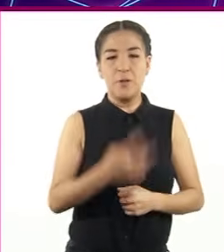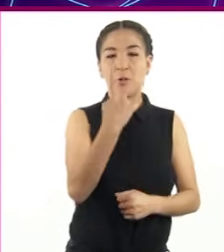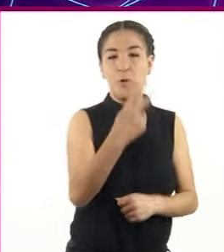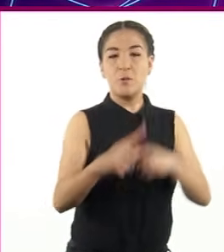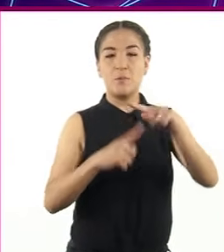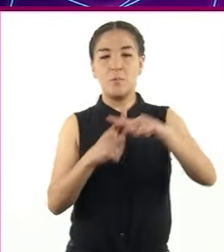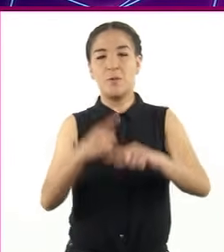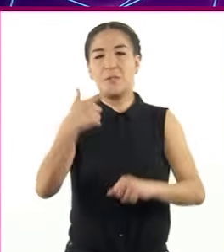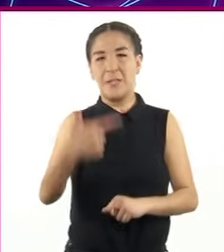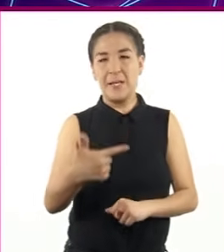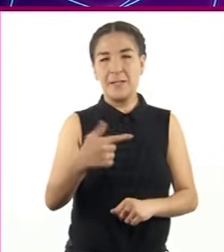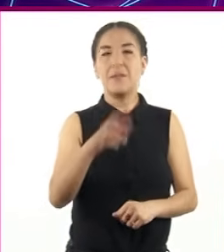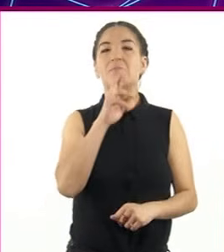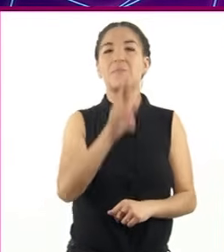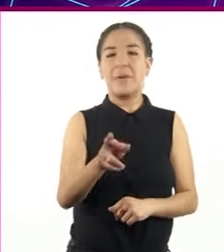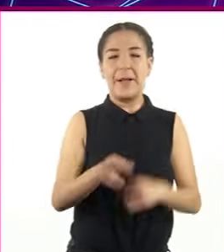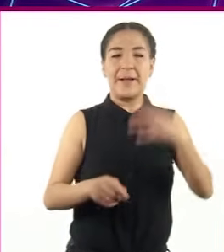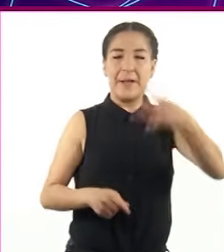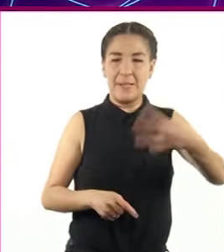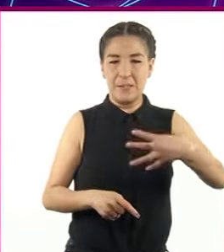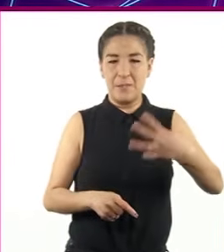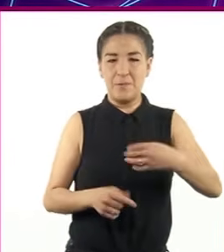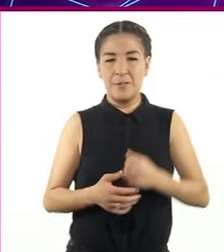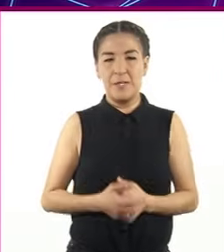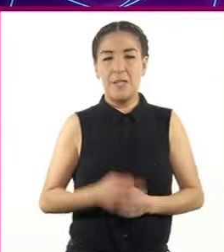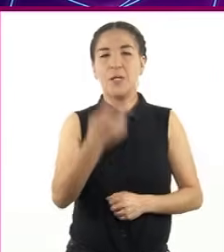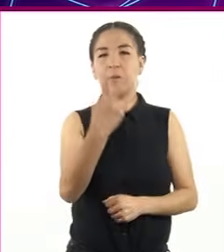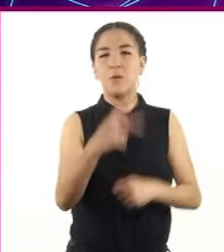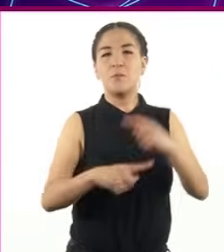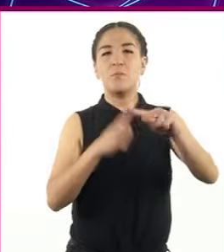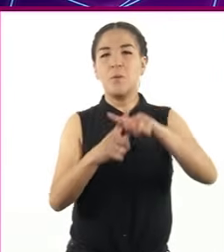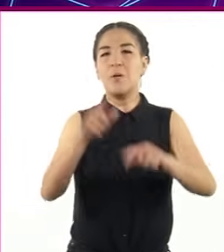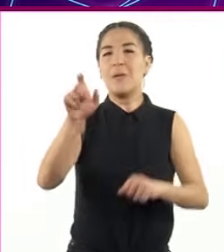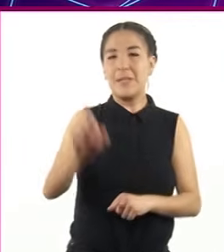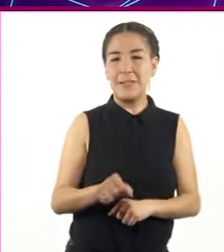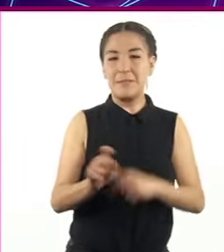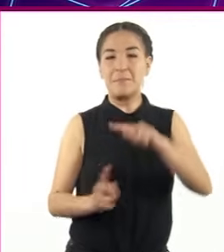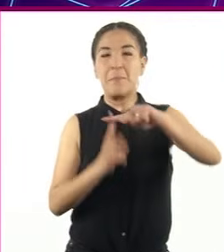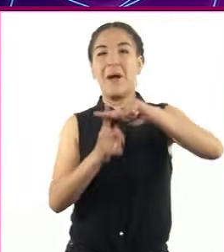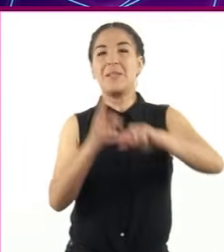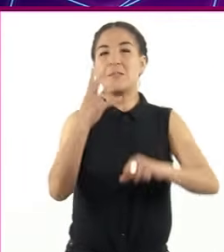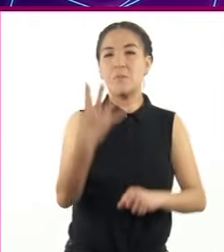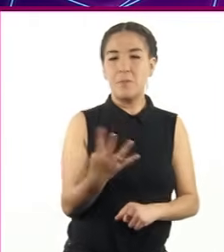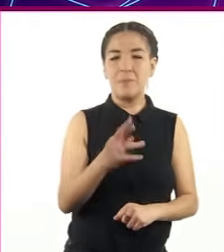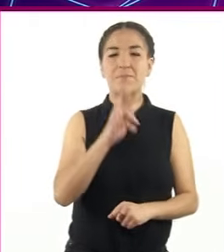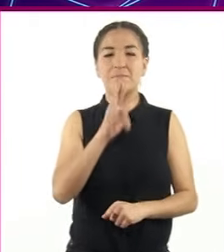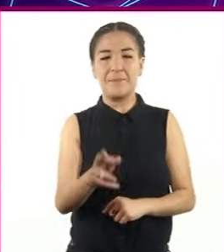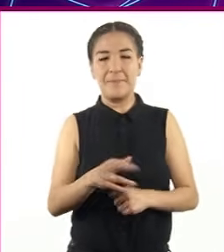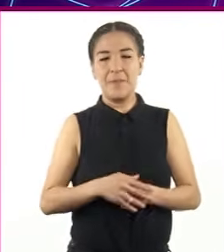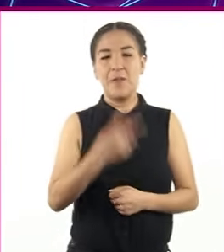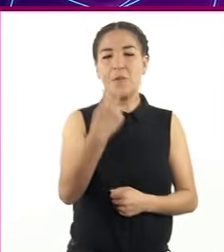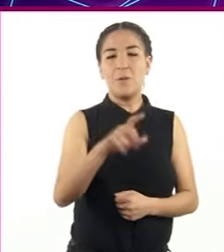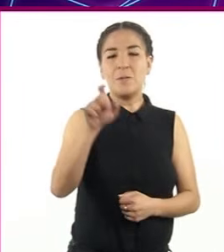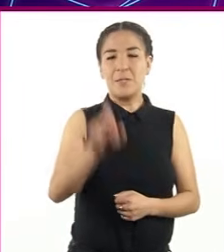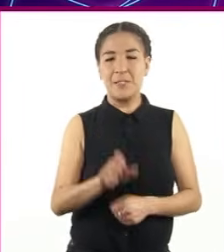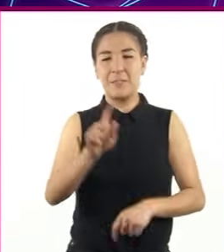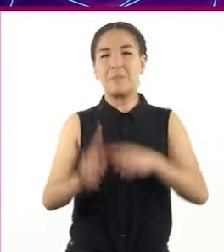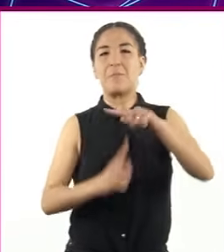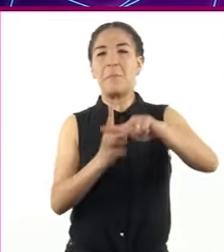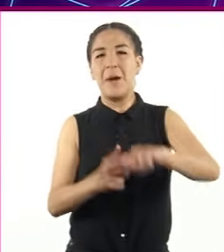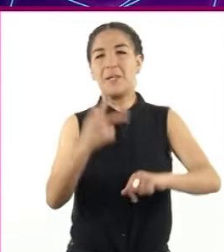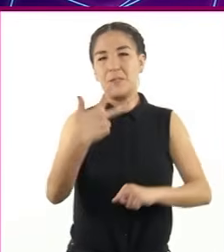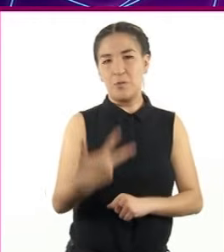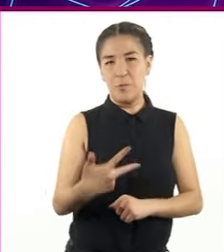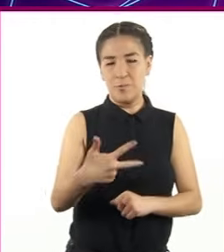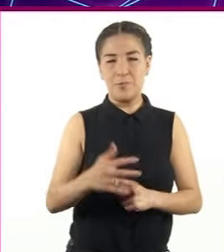por 7 da como resultado 14 y 2 por x más 4 da como resultado 2x